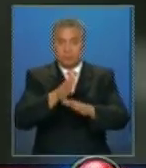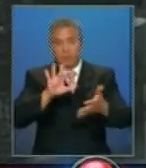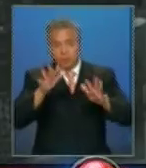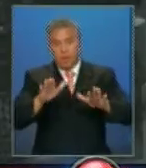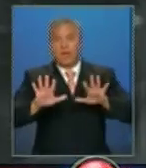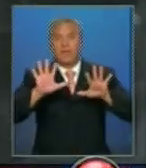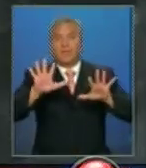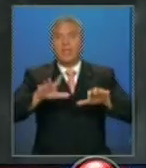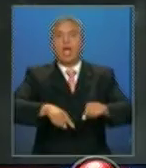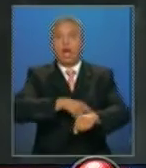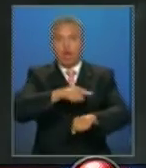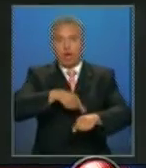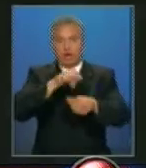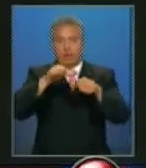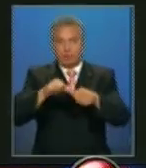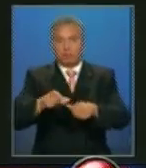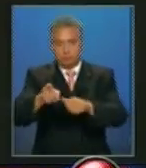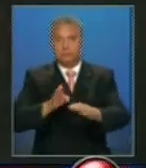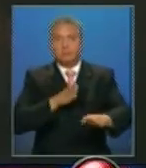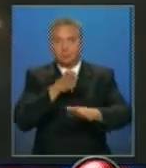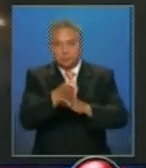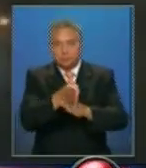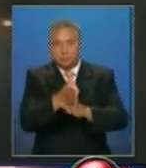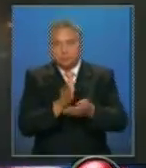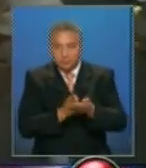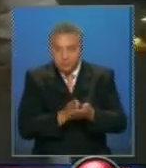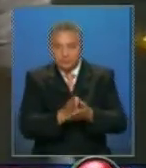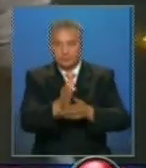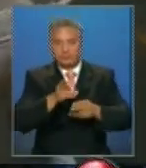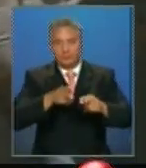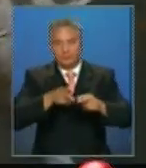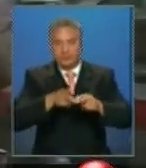10 horas y acudirá al estreno del film.